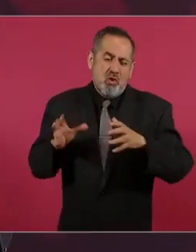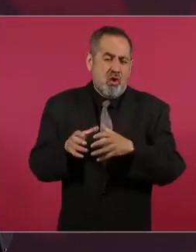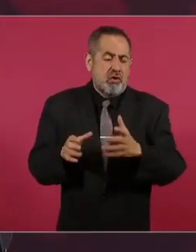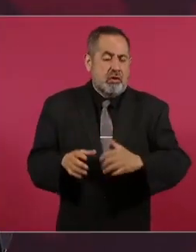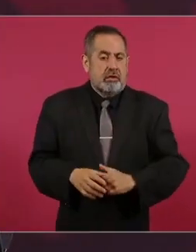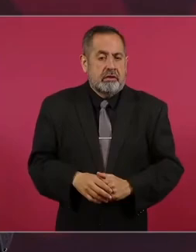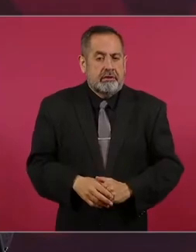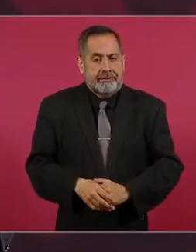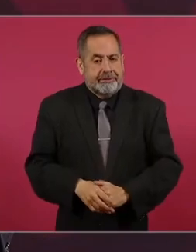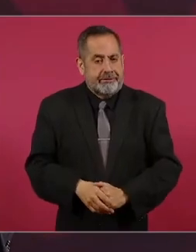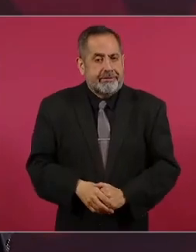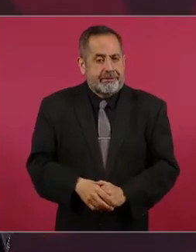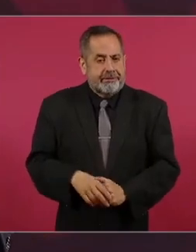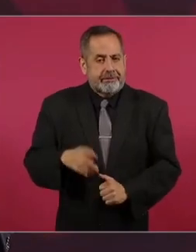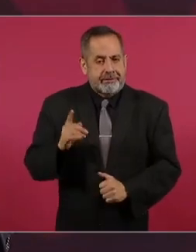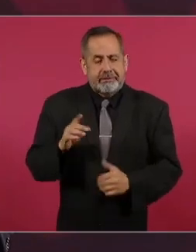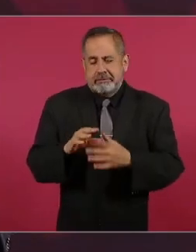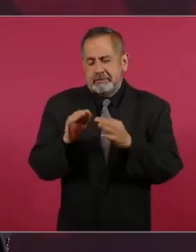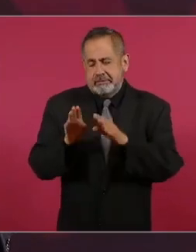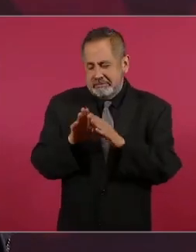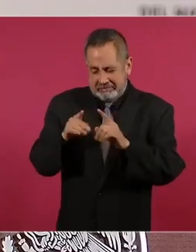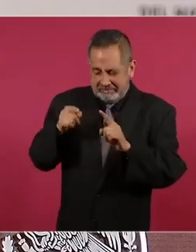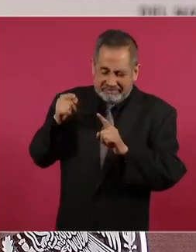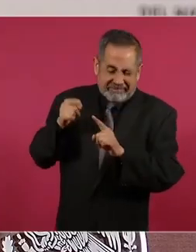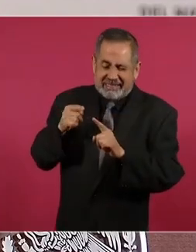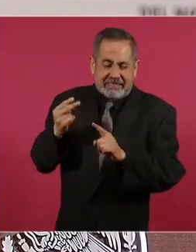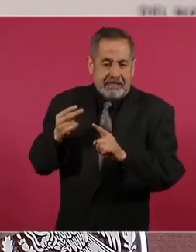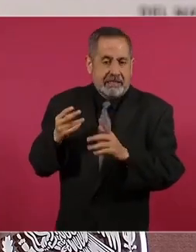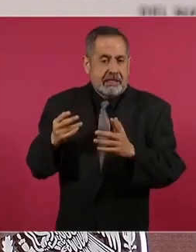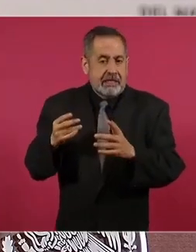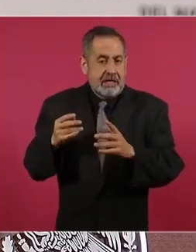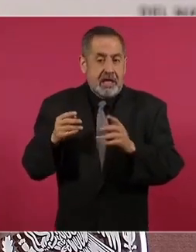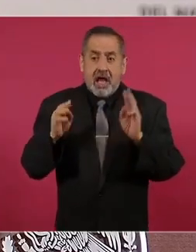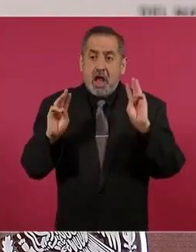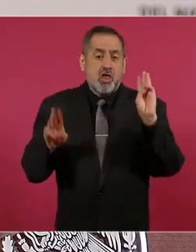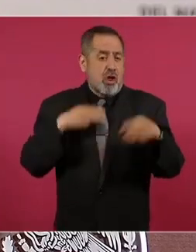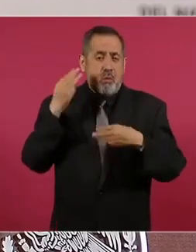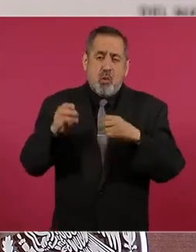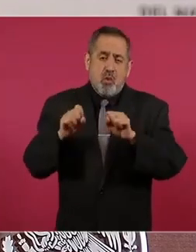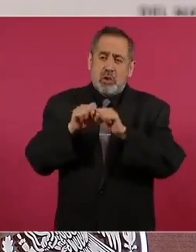deporte o lo que sea, por necesidad muy concreta. Es un sistema mundial